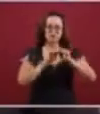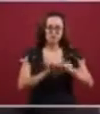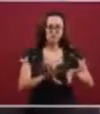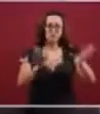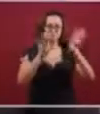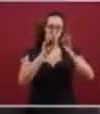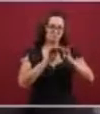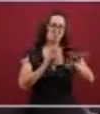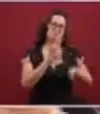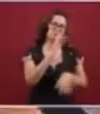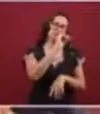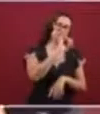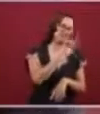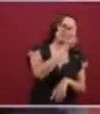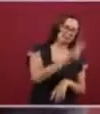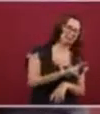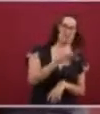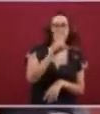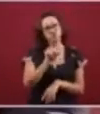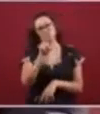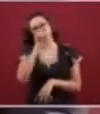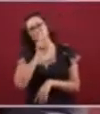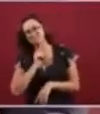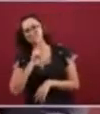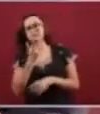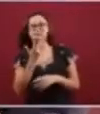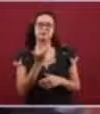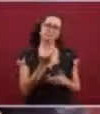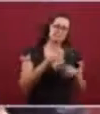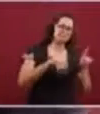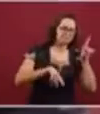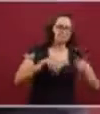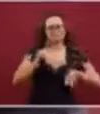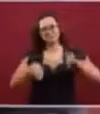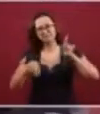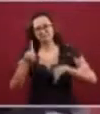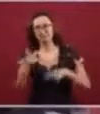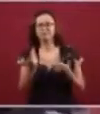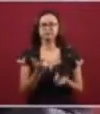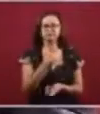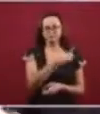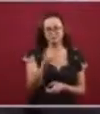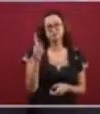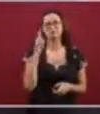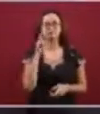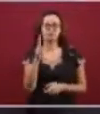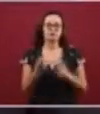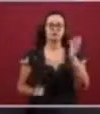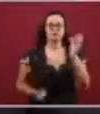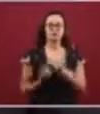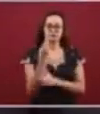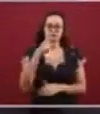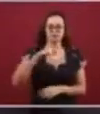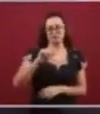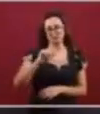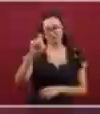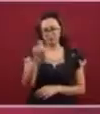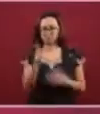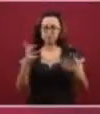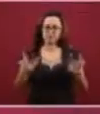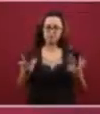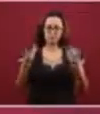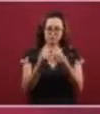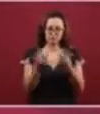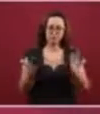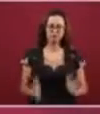que yo los invitaría a que vean la nueva Notimex, a que participen